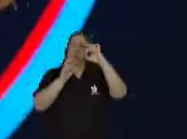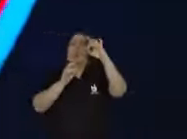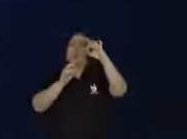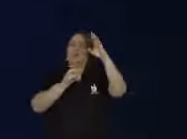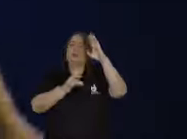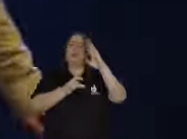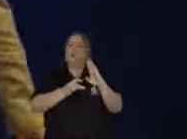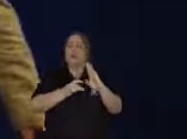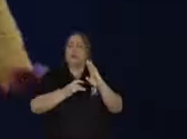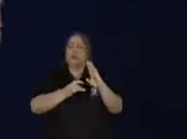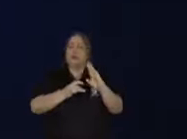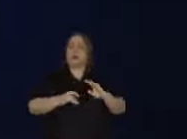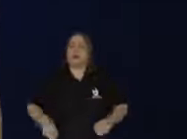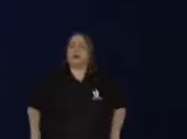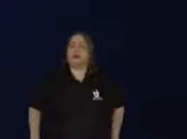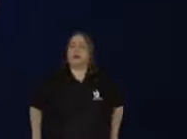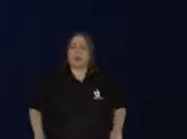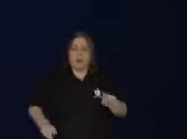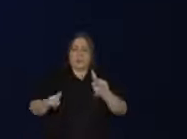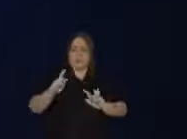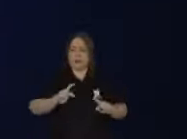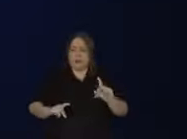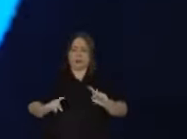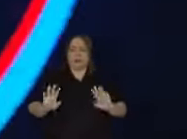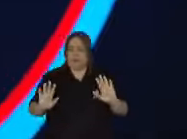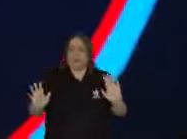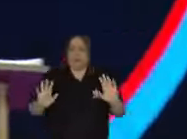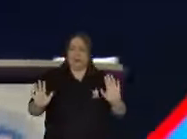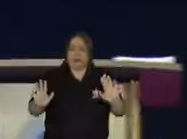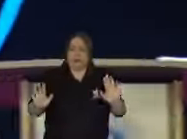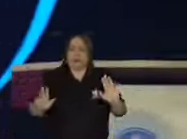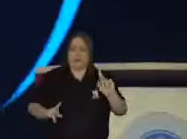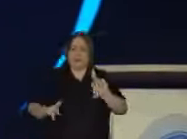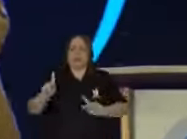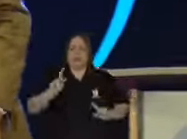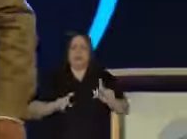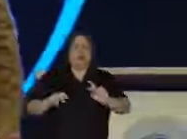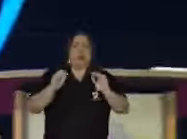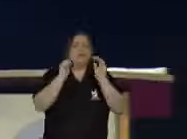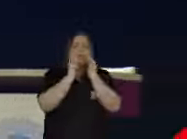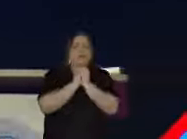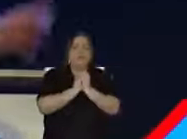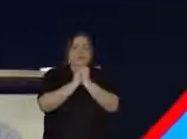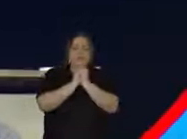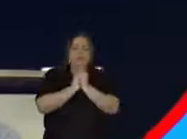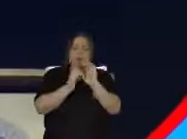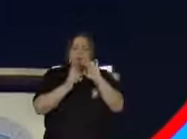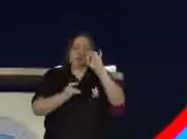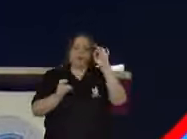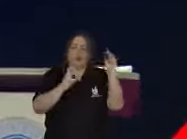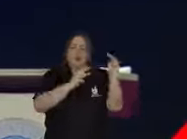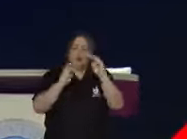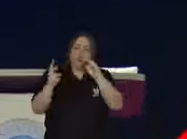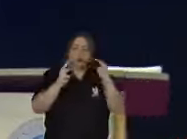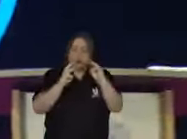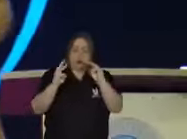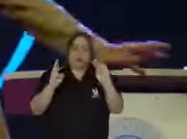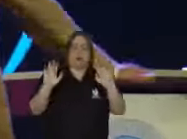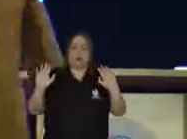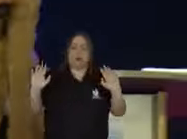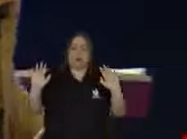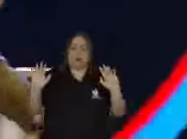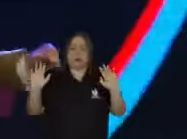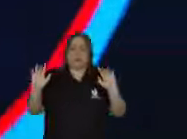diciendo a aquellos que van a ser pastores, predicadores, sino a los que van a ser guerreros y que pueden llegar a ser pastores, misioneros, predicadores,